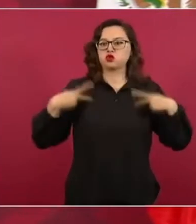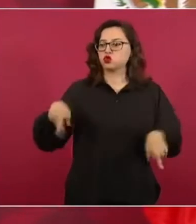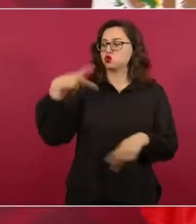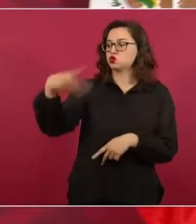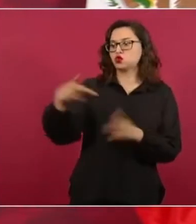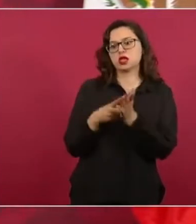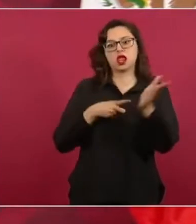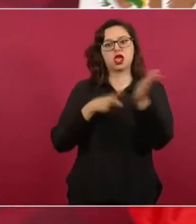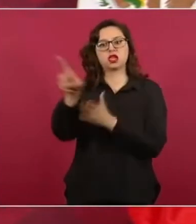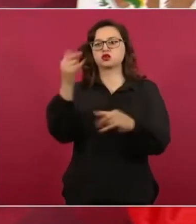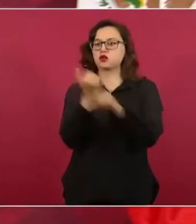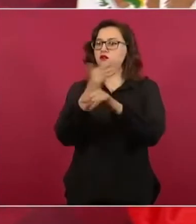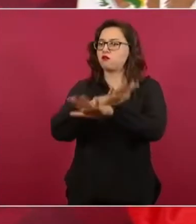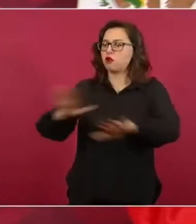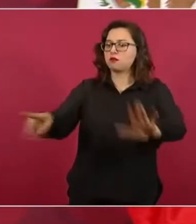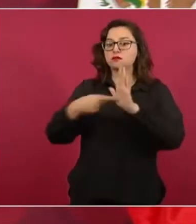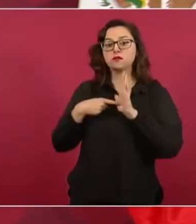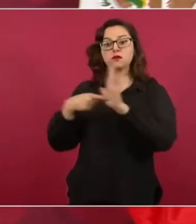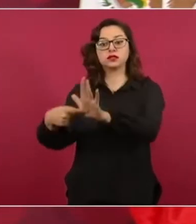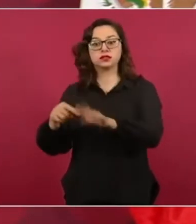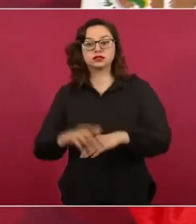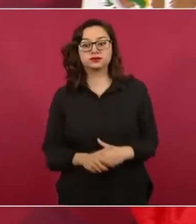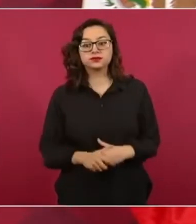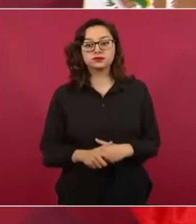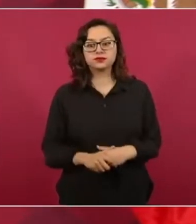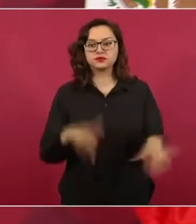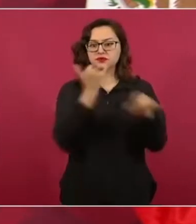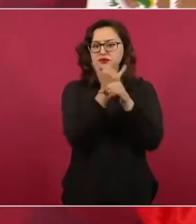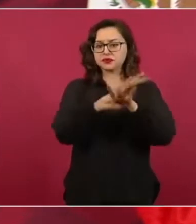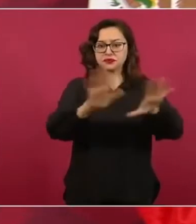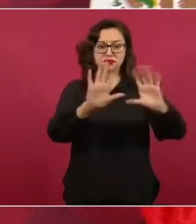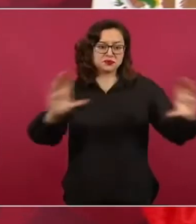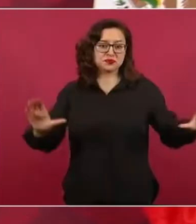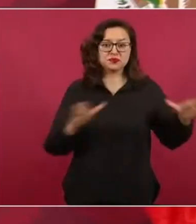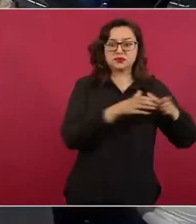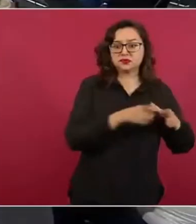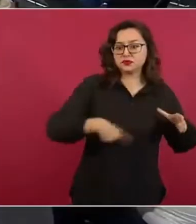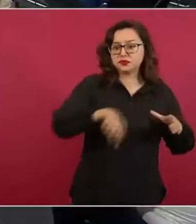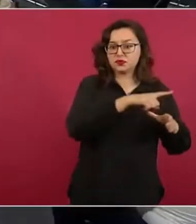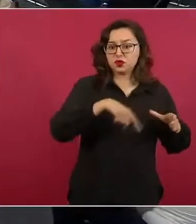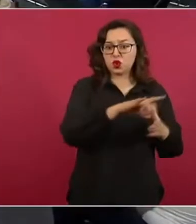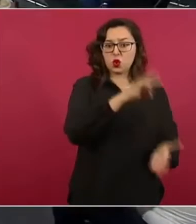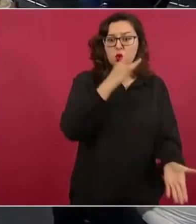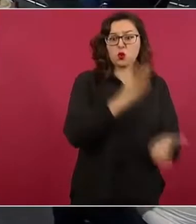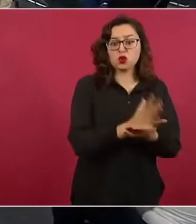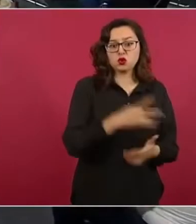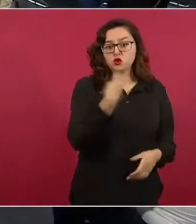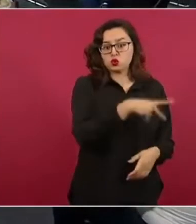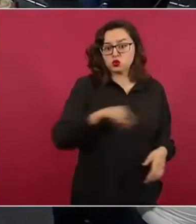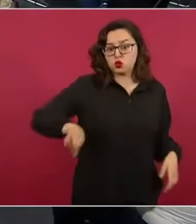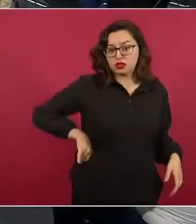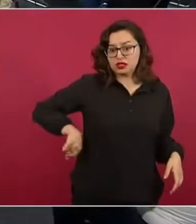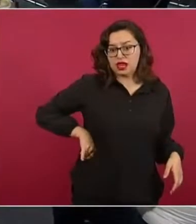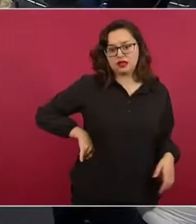Nada de que la información se maneje a partir de lo que conviene a los grupos